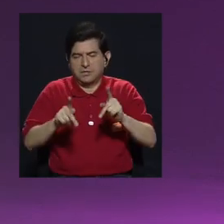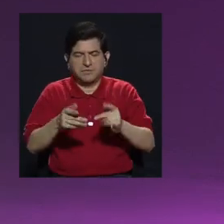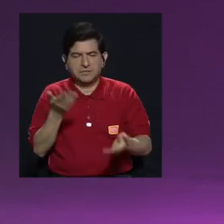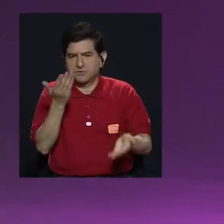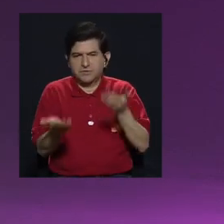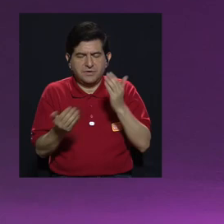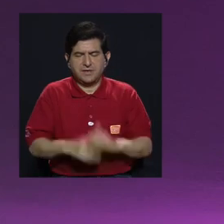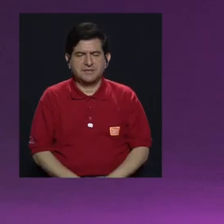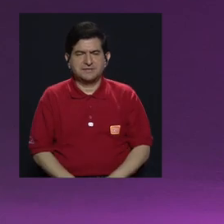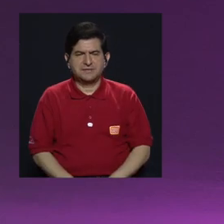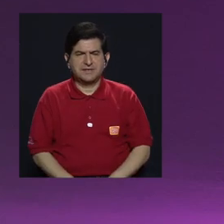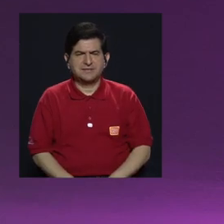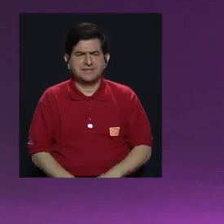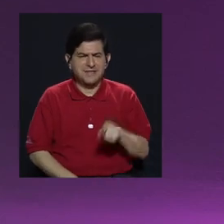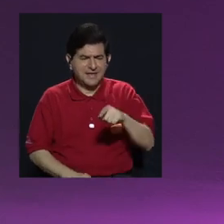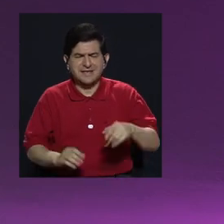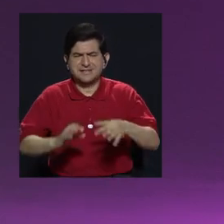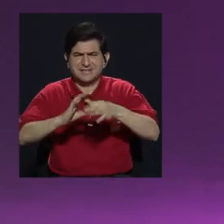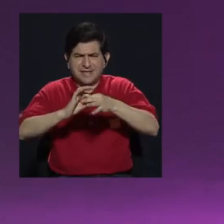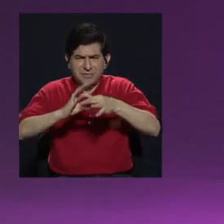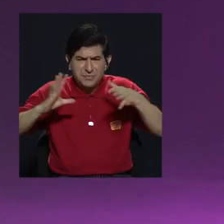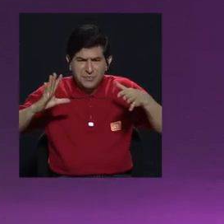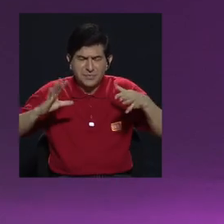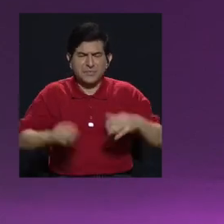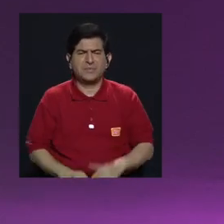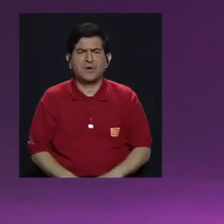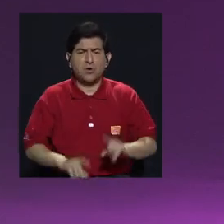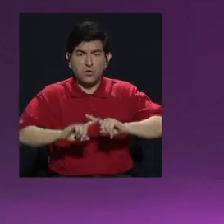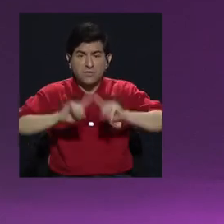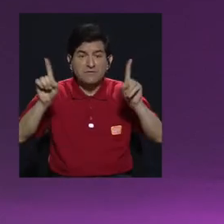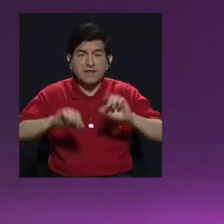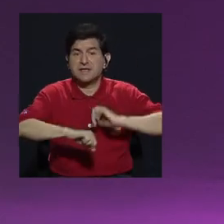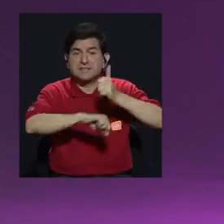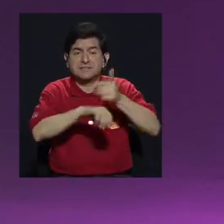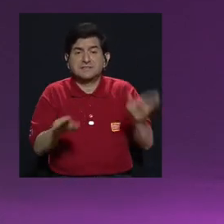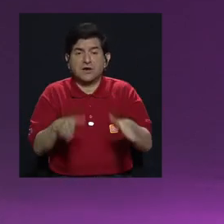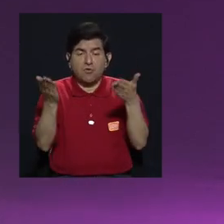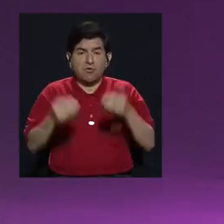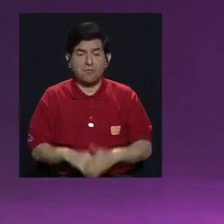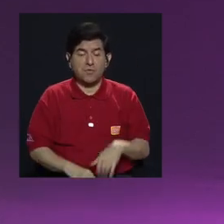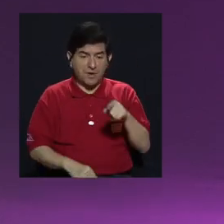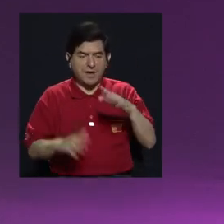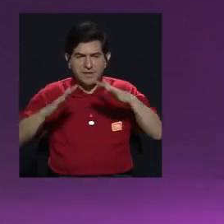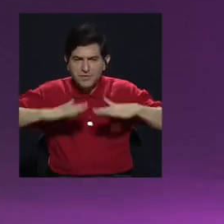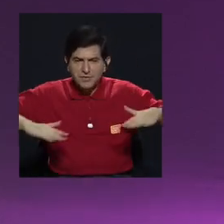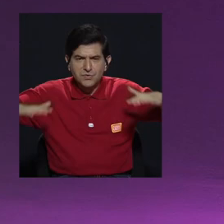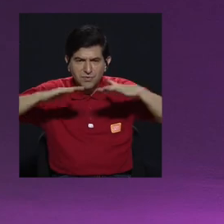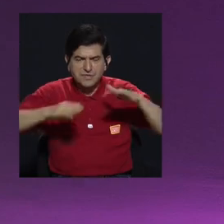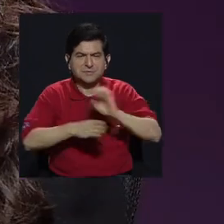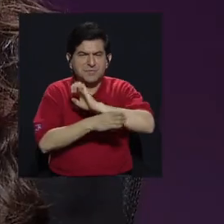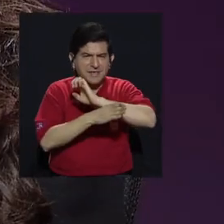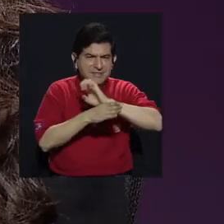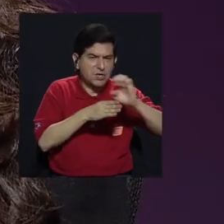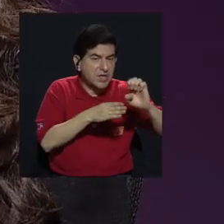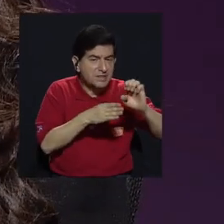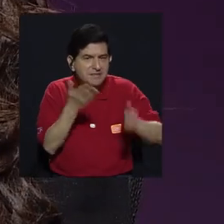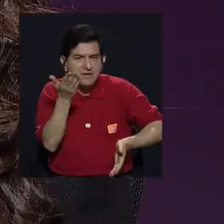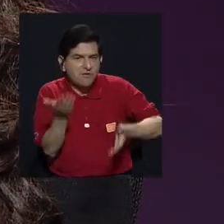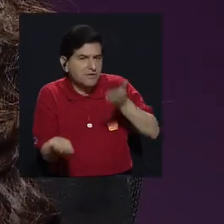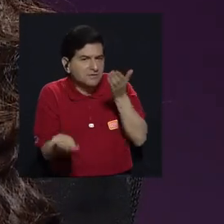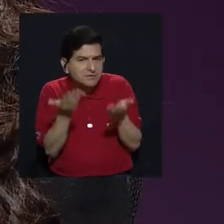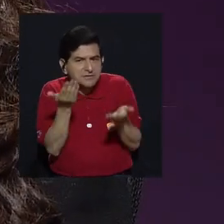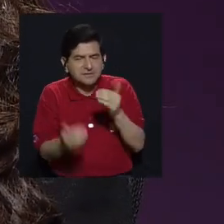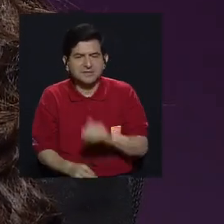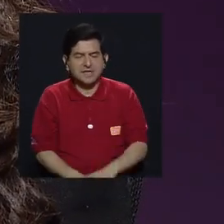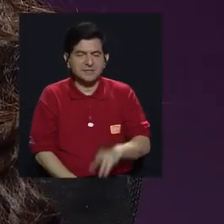pareja? ¿Cómo se hace esa separación o esa diferencia? Claro. Porque ahí también hay un margen ético, una línea,